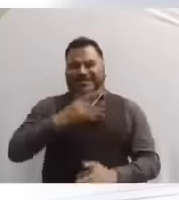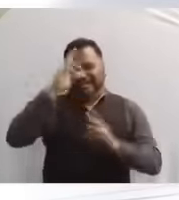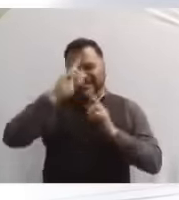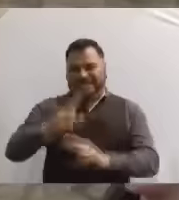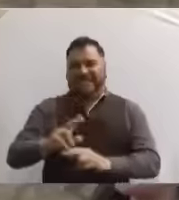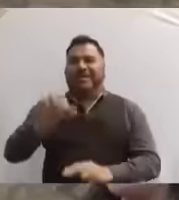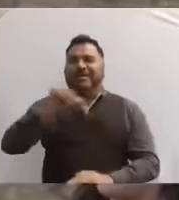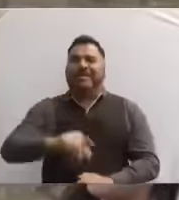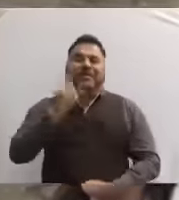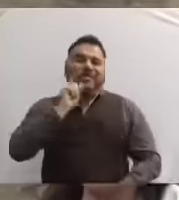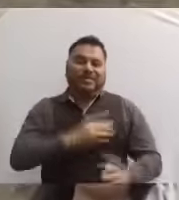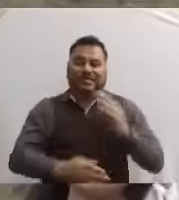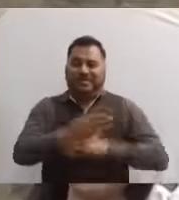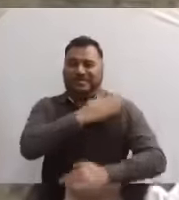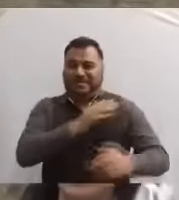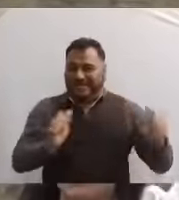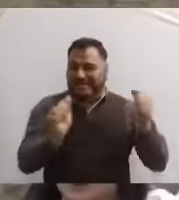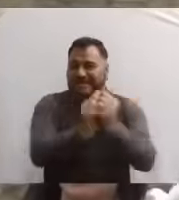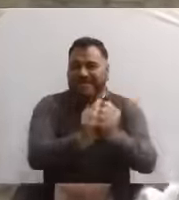Es un honor.